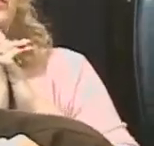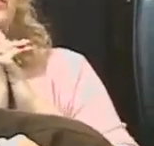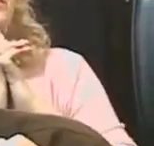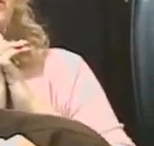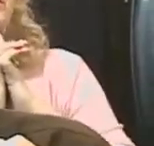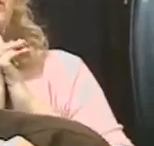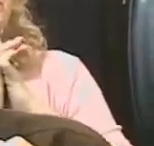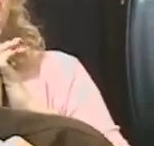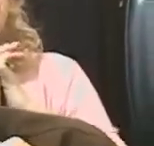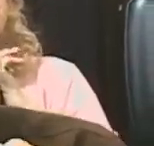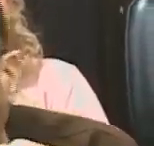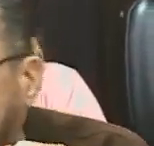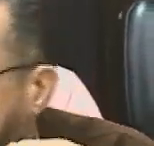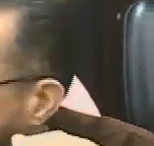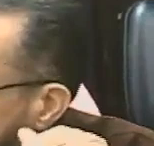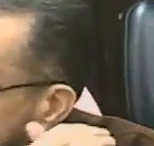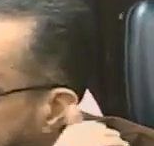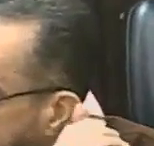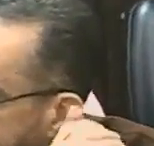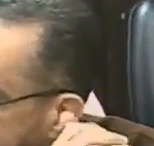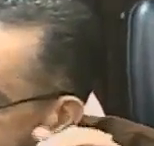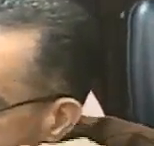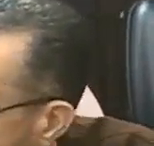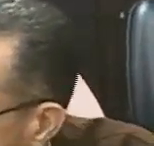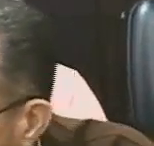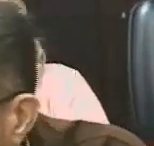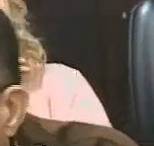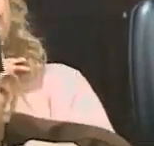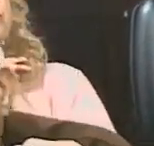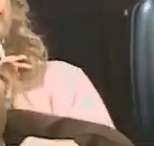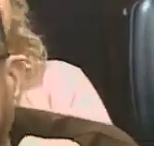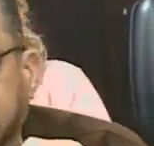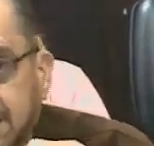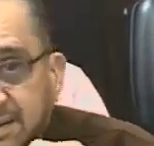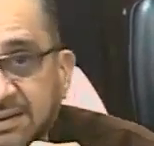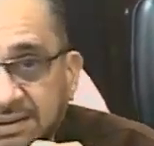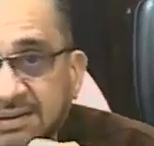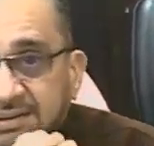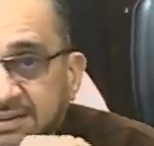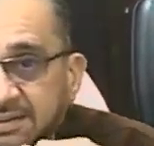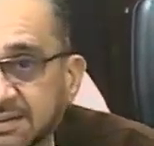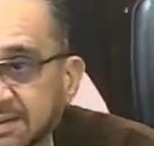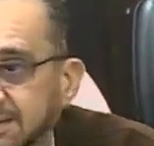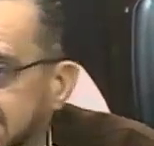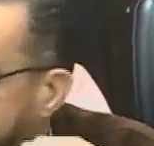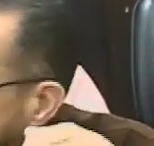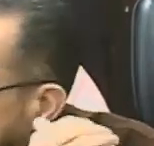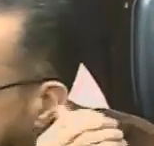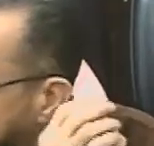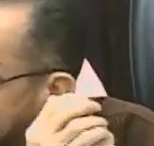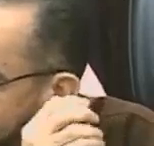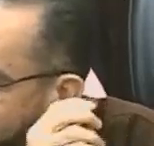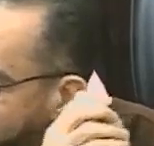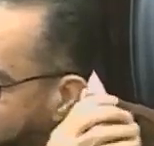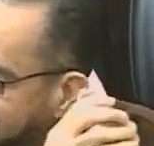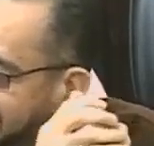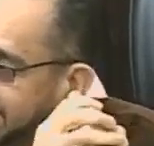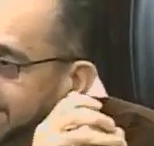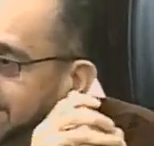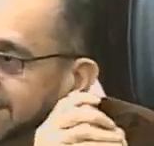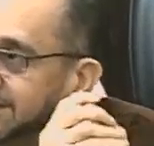la profundización del bloqueo criminal contra el pueblo de Cuba,